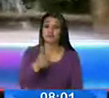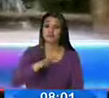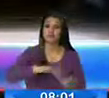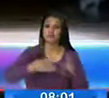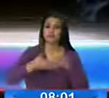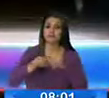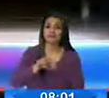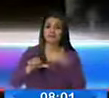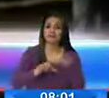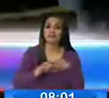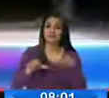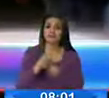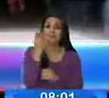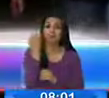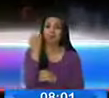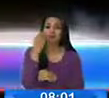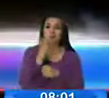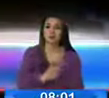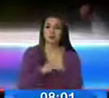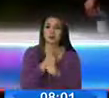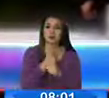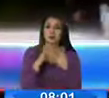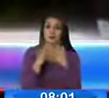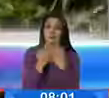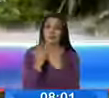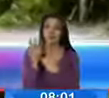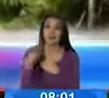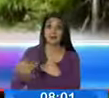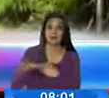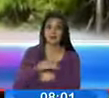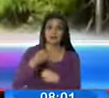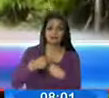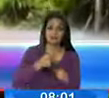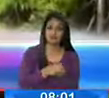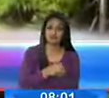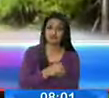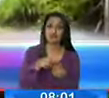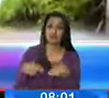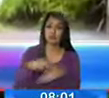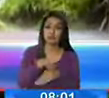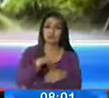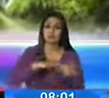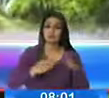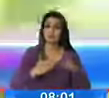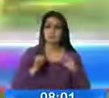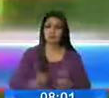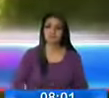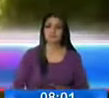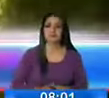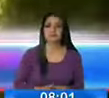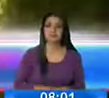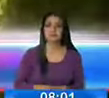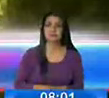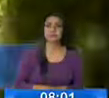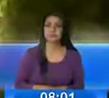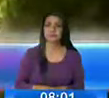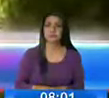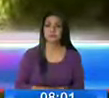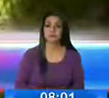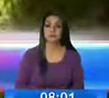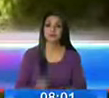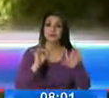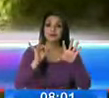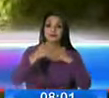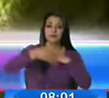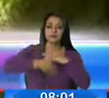años. 26 familias decidieron aunar esfuerzos y apostarle al turismo comunitario. Son alrededor de 7